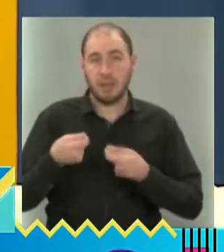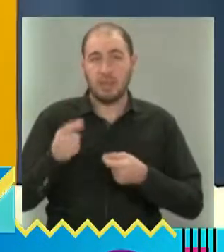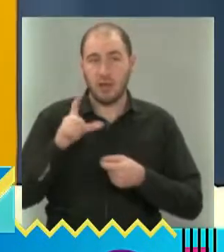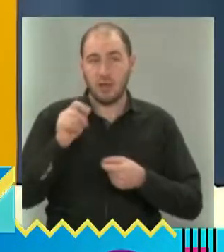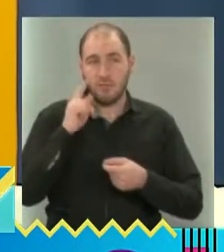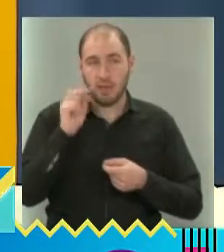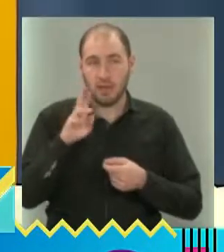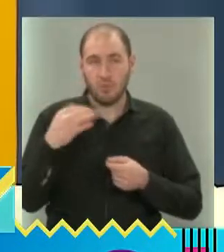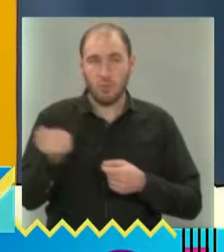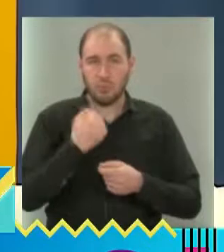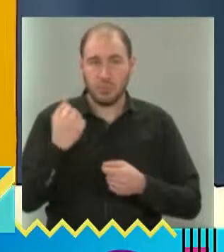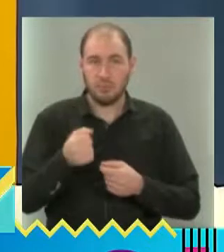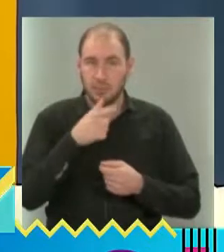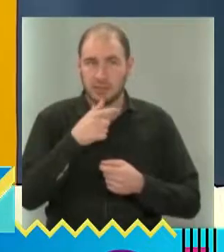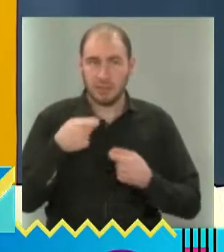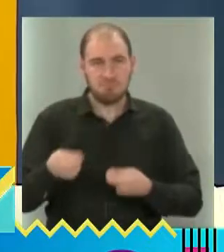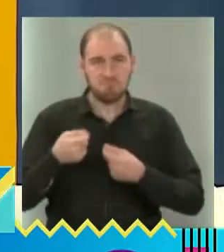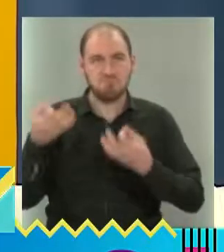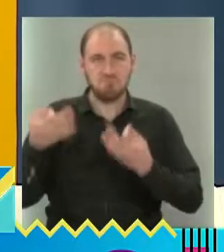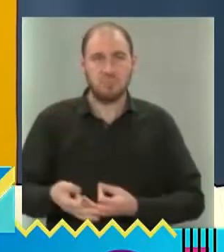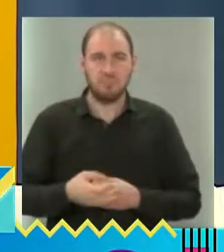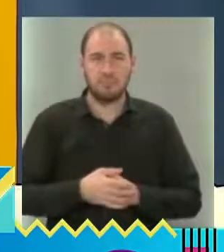son importantes, yo creo que han sido bien invertidos.